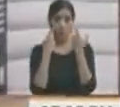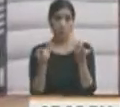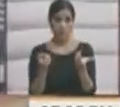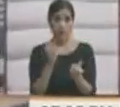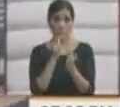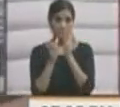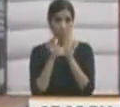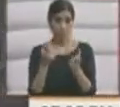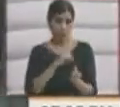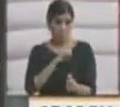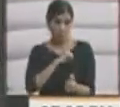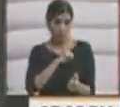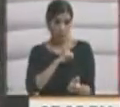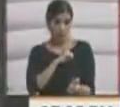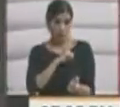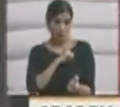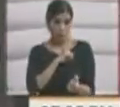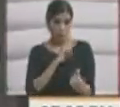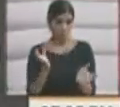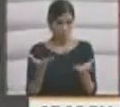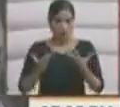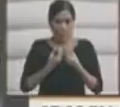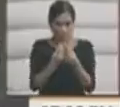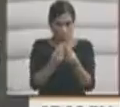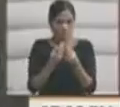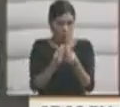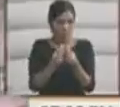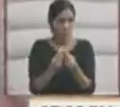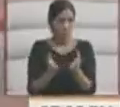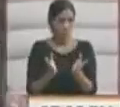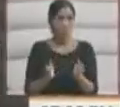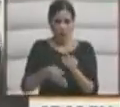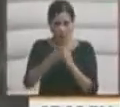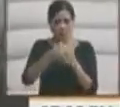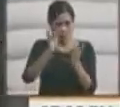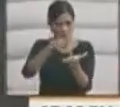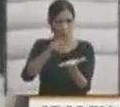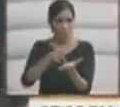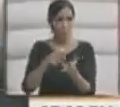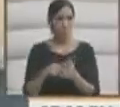da miedo. Dale. Vamos, está, basta conmigo. Bueno, yo puedo ir con